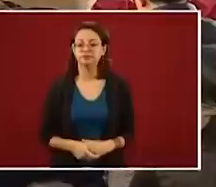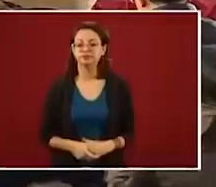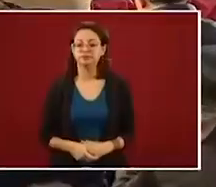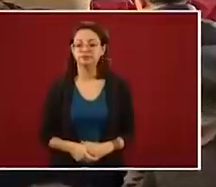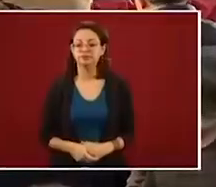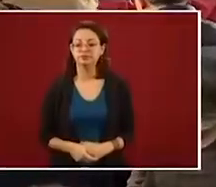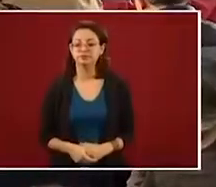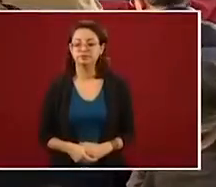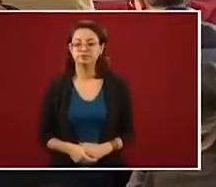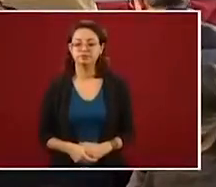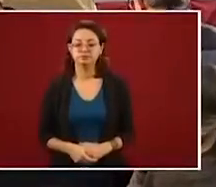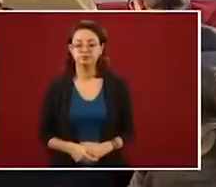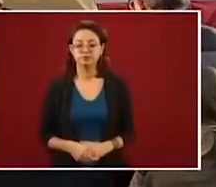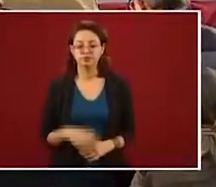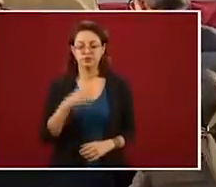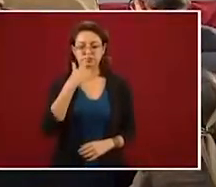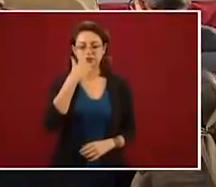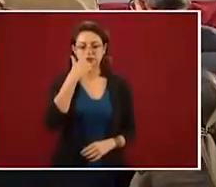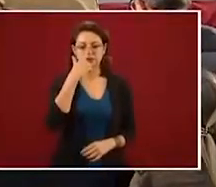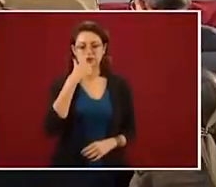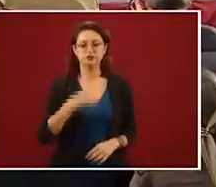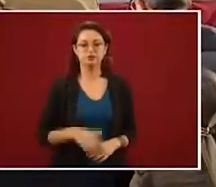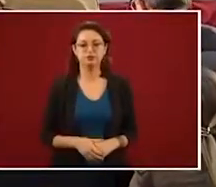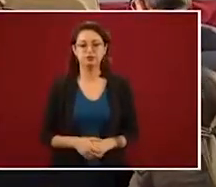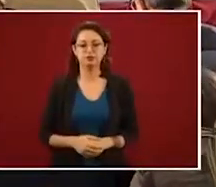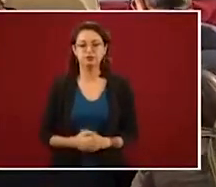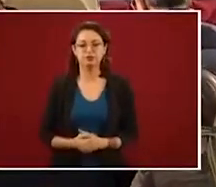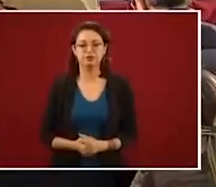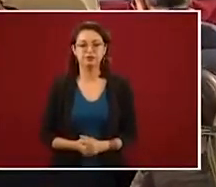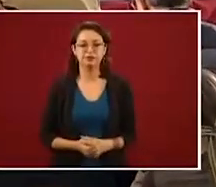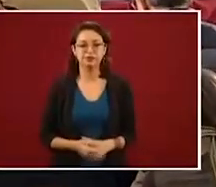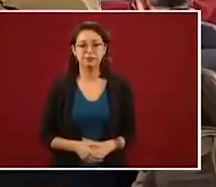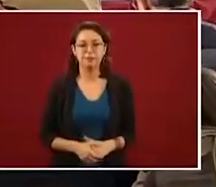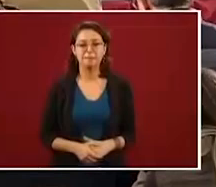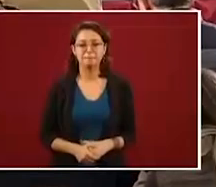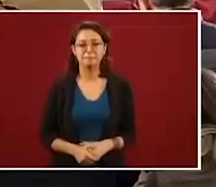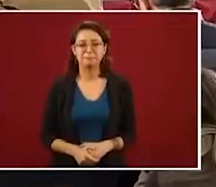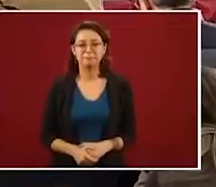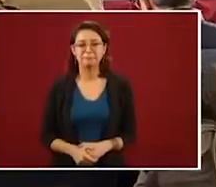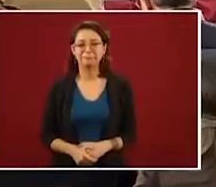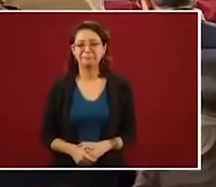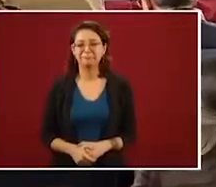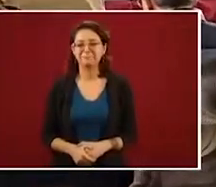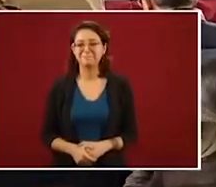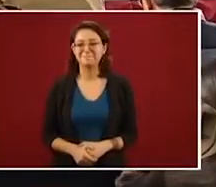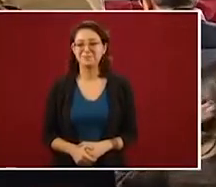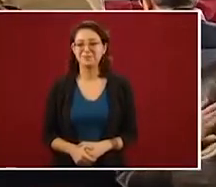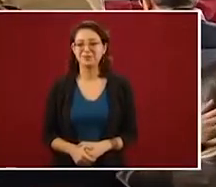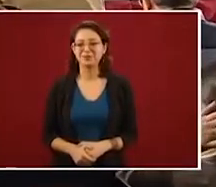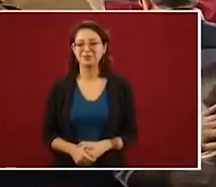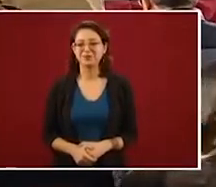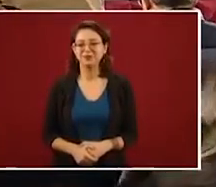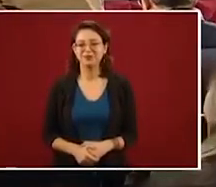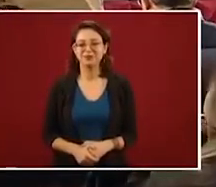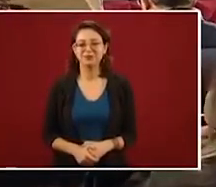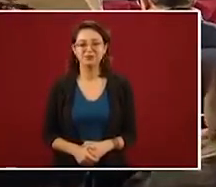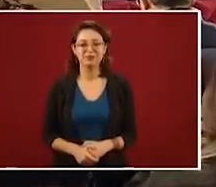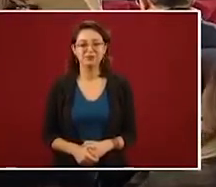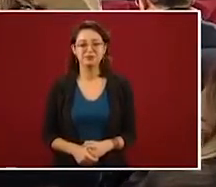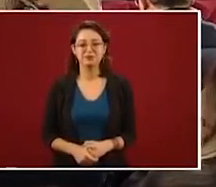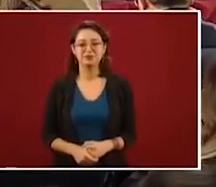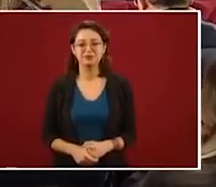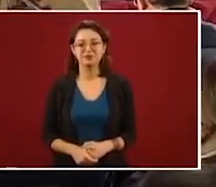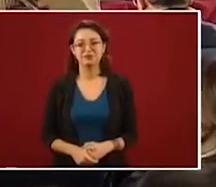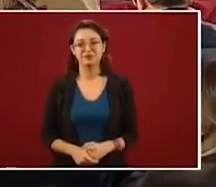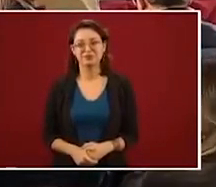¿Y la confusión del nepotismo federal con municipal, con estatal? Pero préstame el